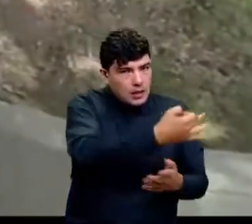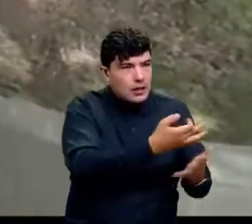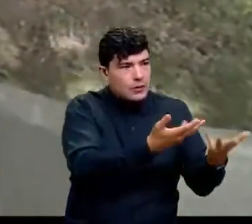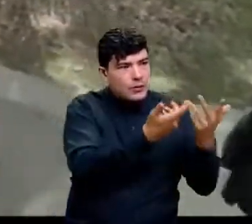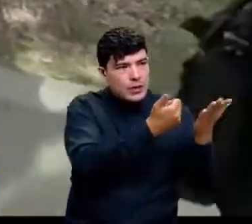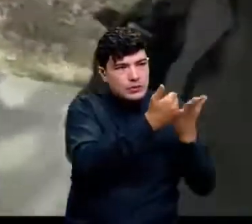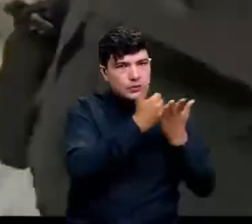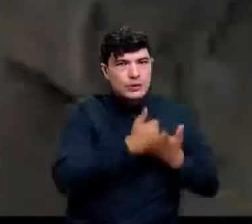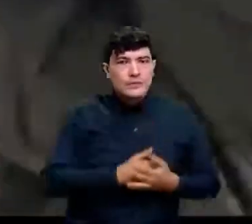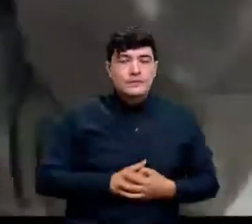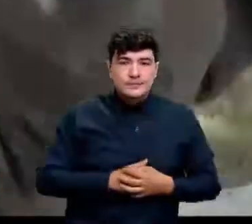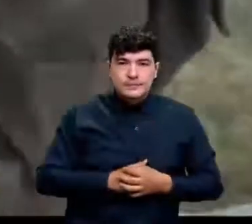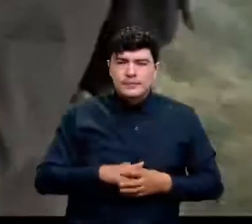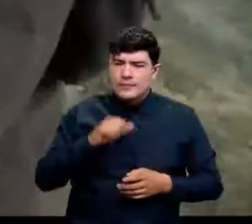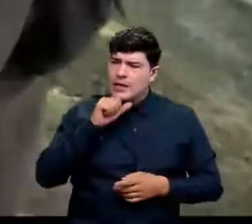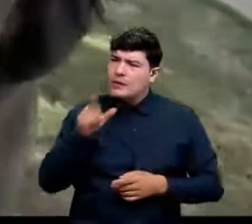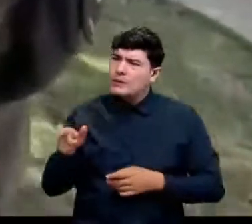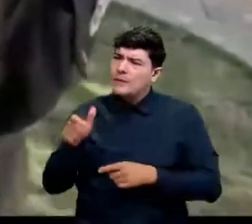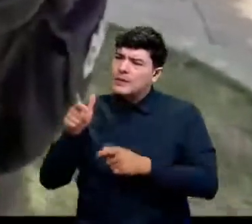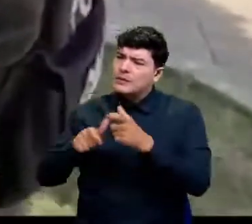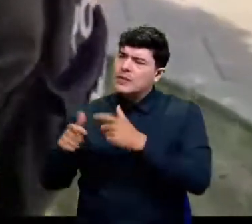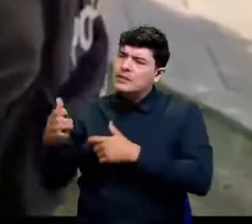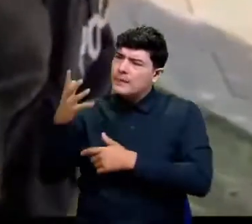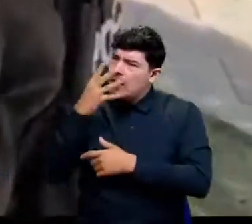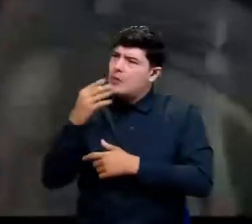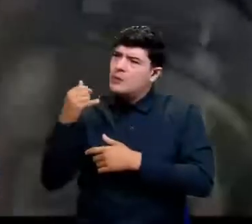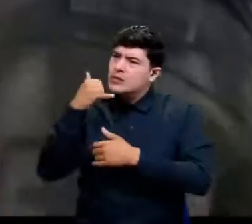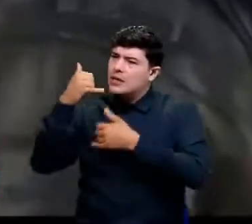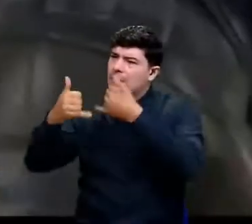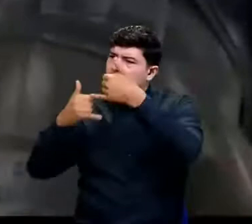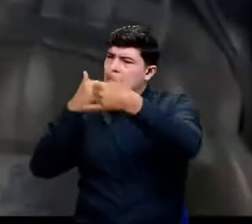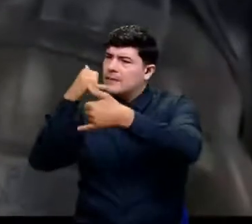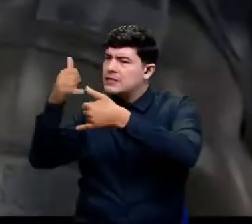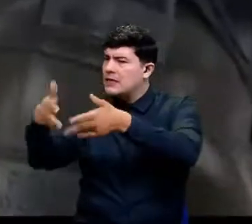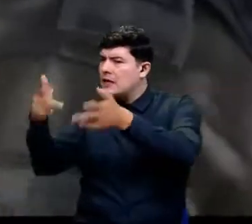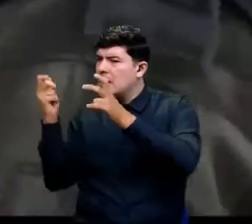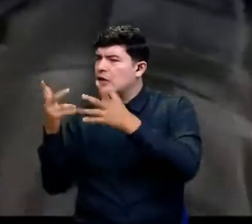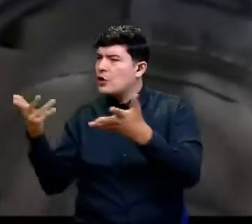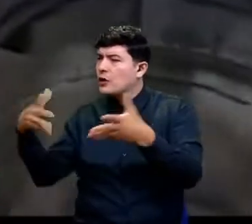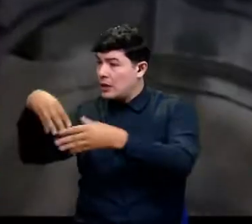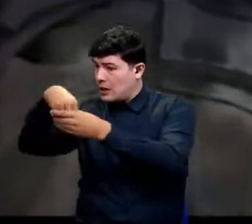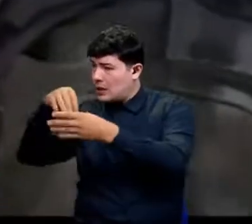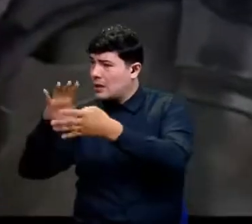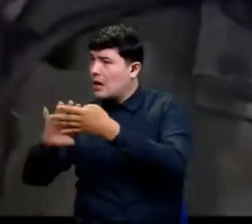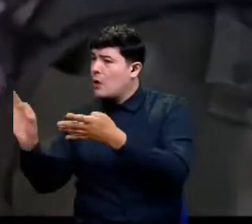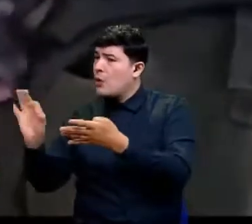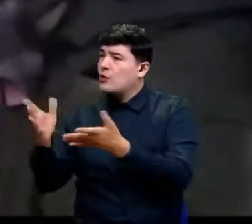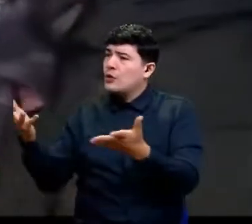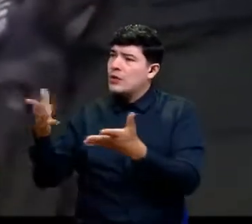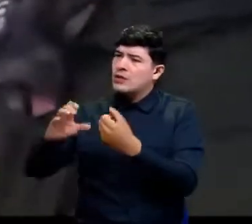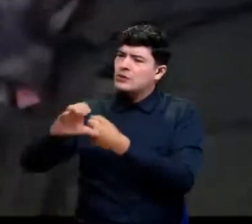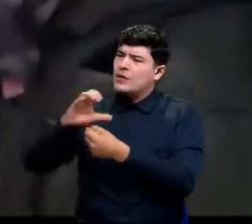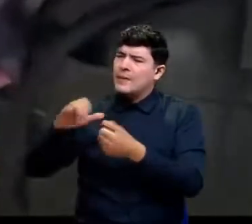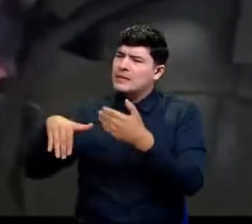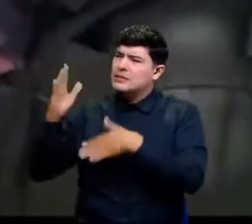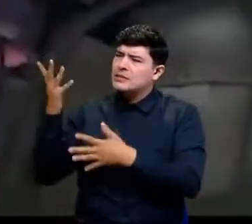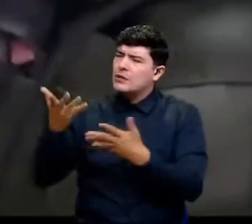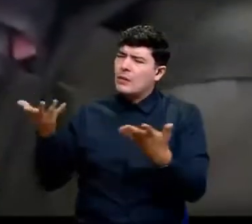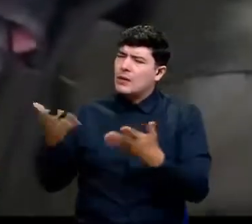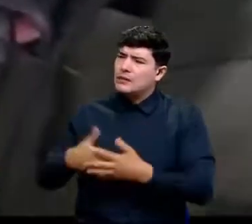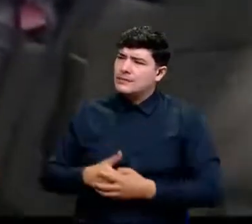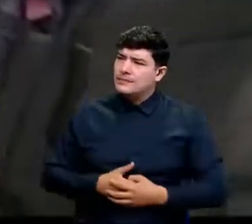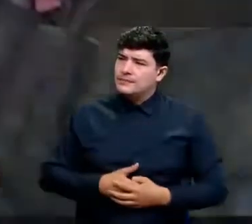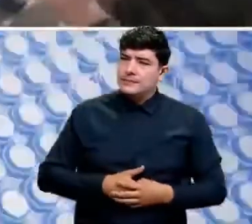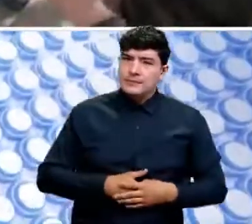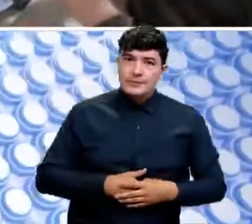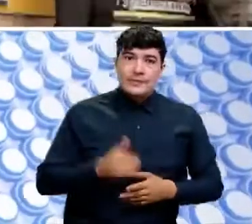cuáles serían estos sitios o ciudades o cárceles que se ven más este flagelo? Bueno, los hechos investigados nos